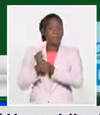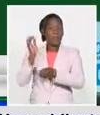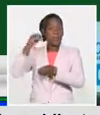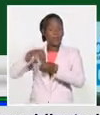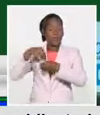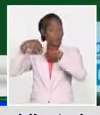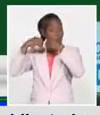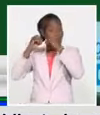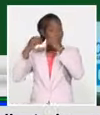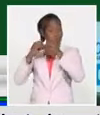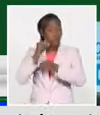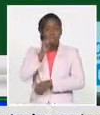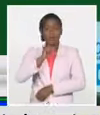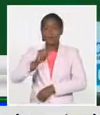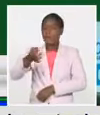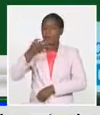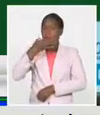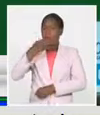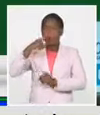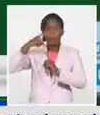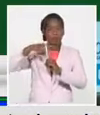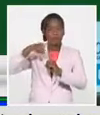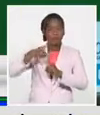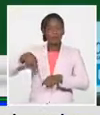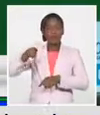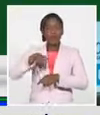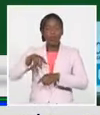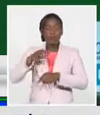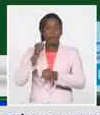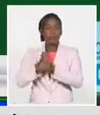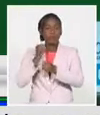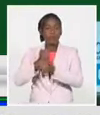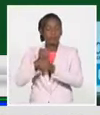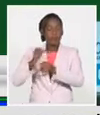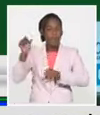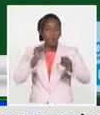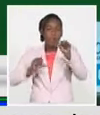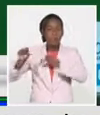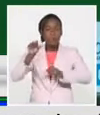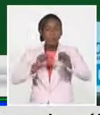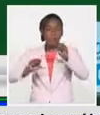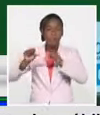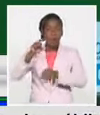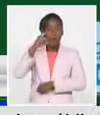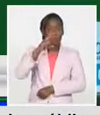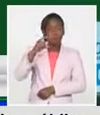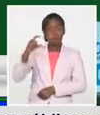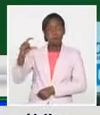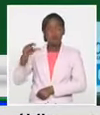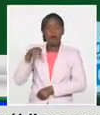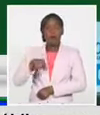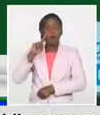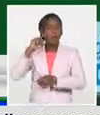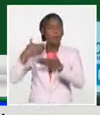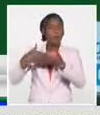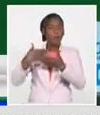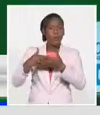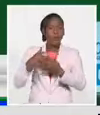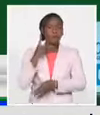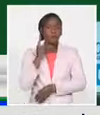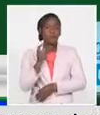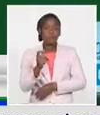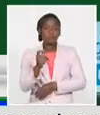farmacéuticos, informáticos, entre otros, procedentes de 20 sitios clínicos de Santiago de Cuba, de Guantánamo y de